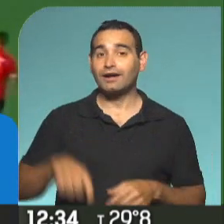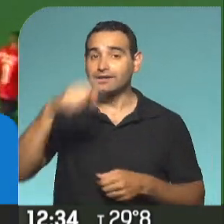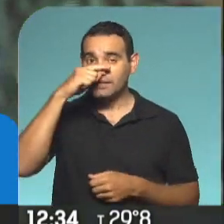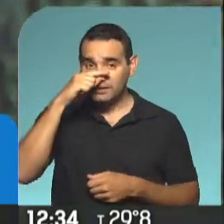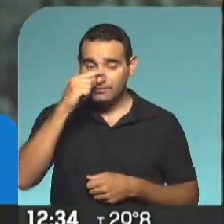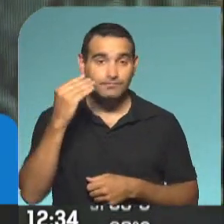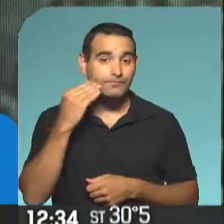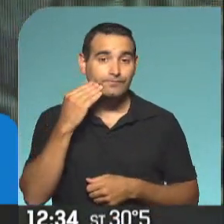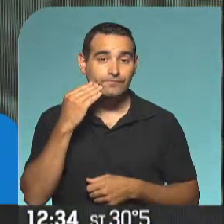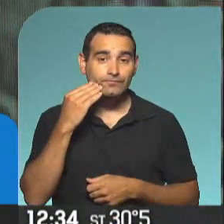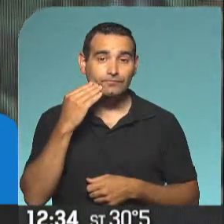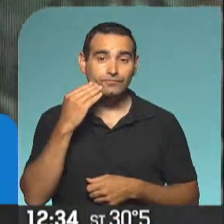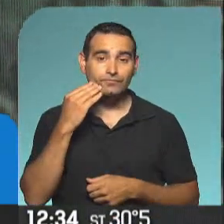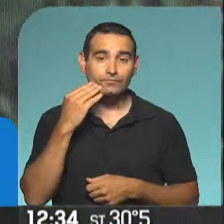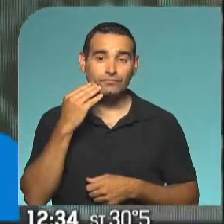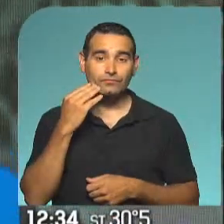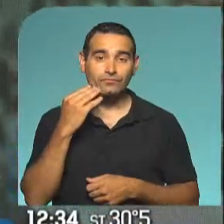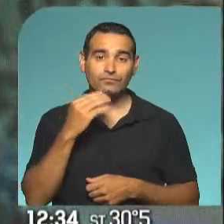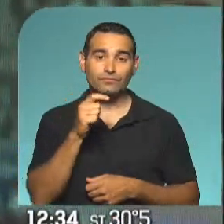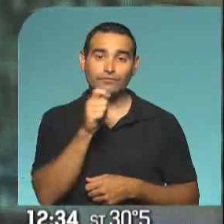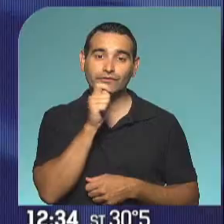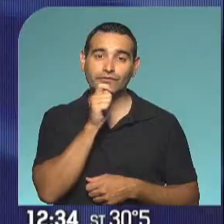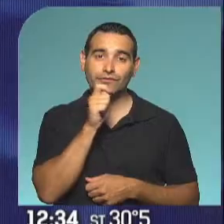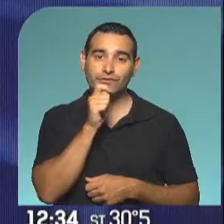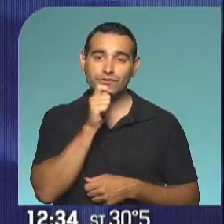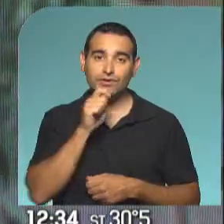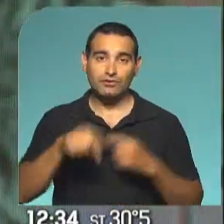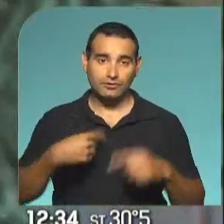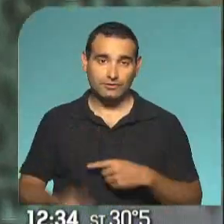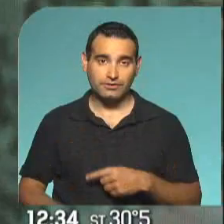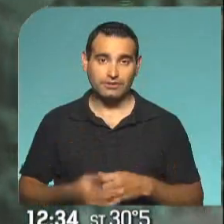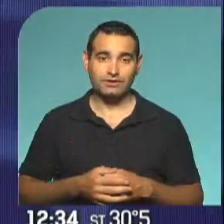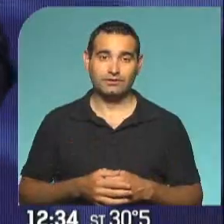horas, la televisión pública Noticias. ¿Cuándo? Mañana.